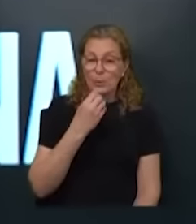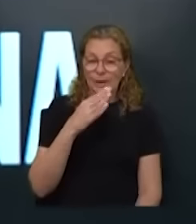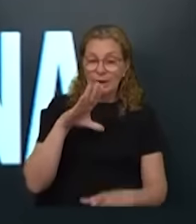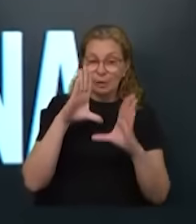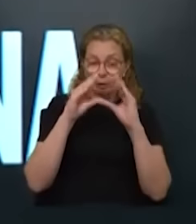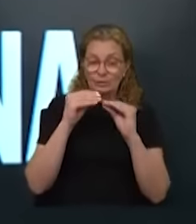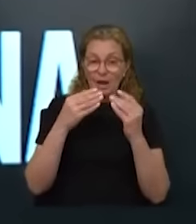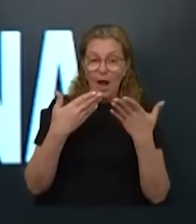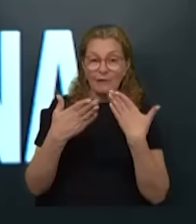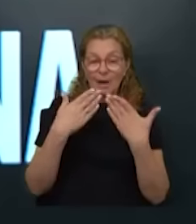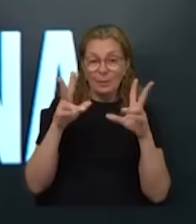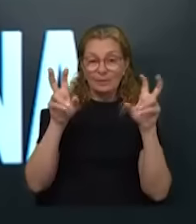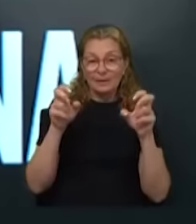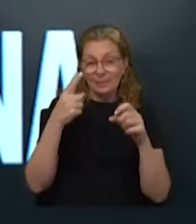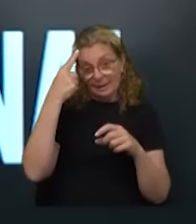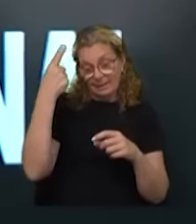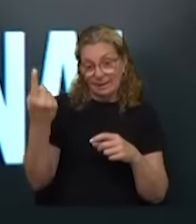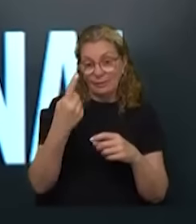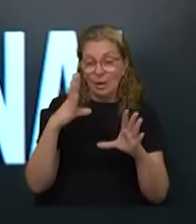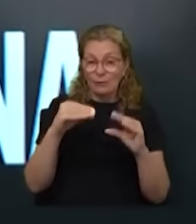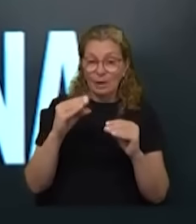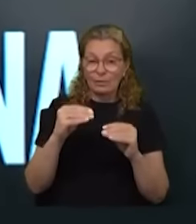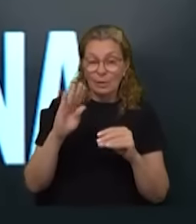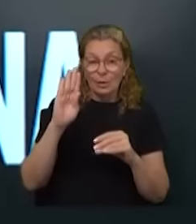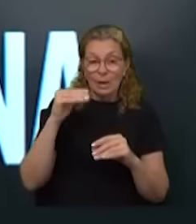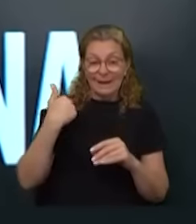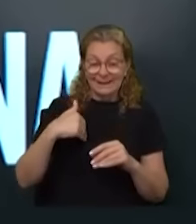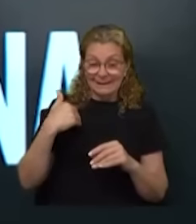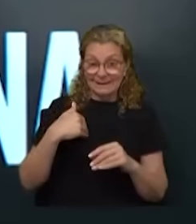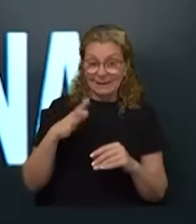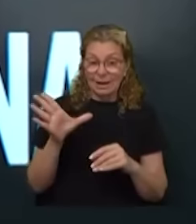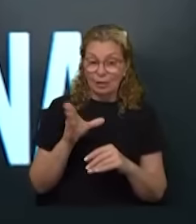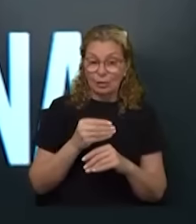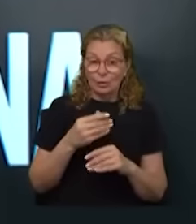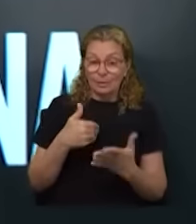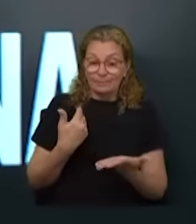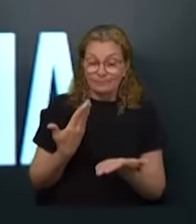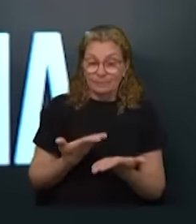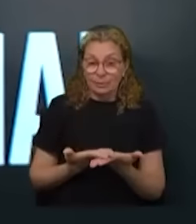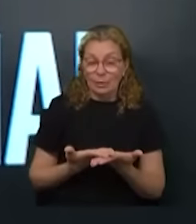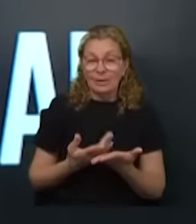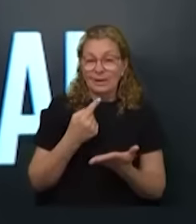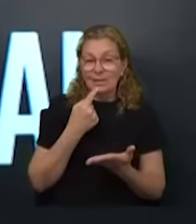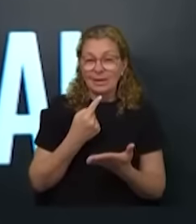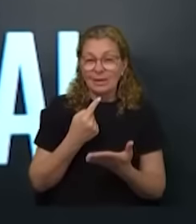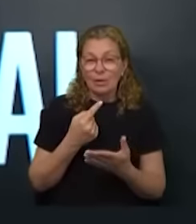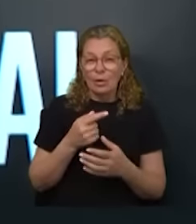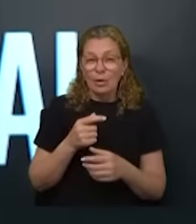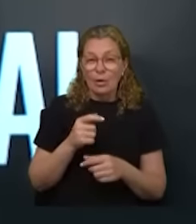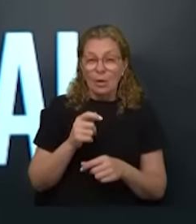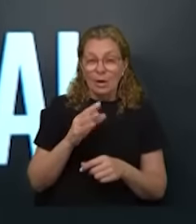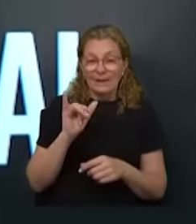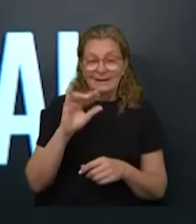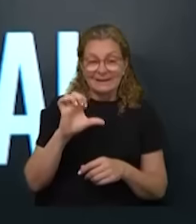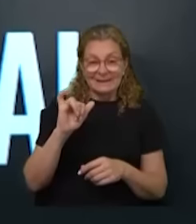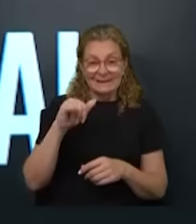abrimos el capítulo internacional hablando naturalmente de la República Argentina y todo lo que ha dejado la confirmación de la sentencia a Cristina